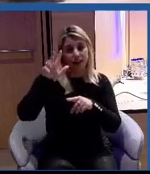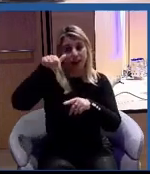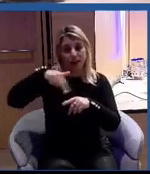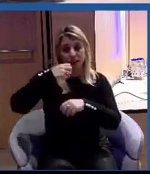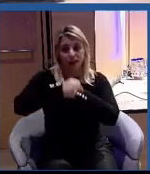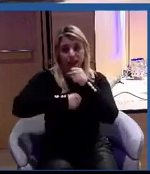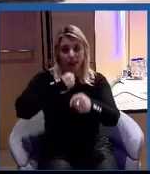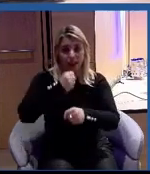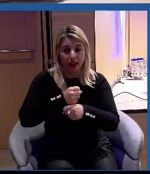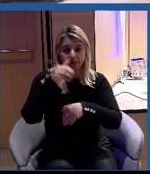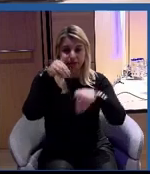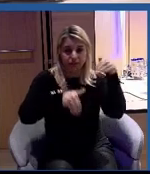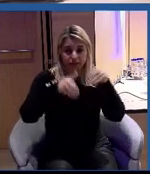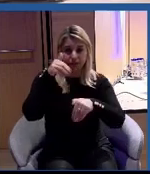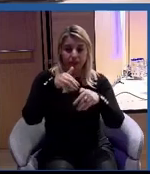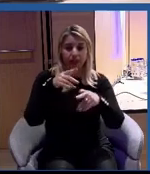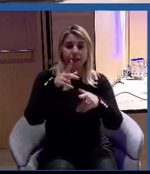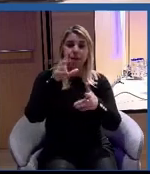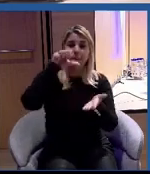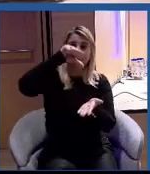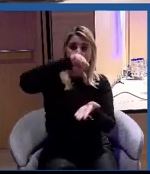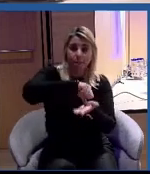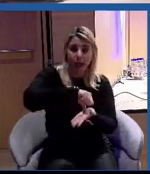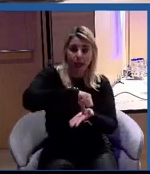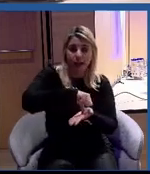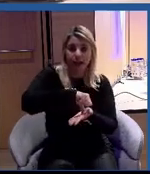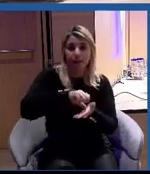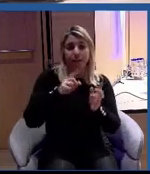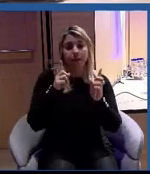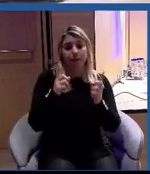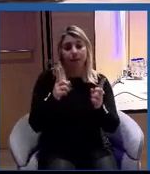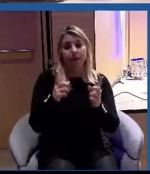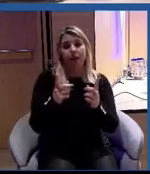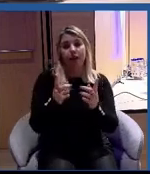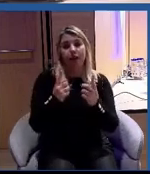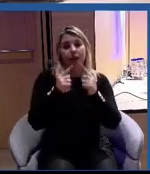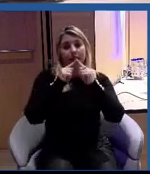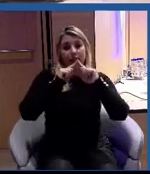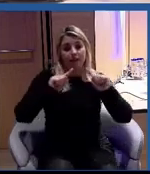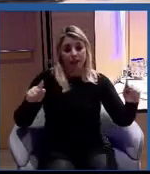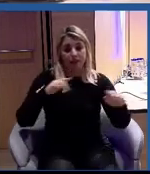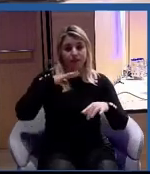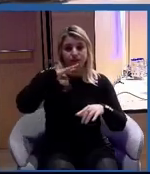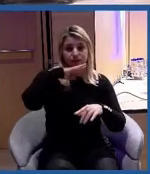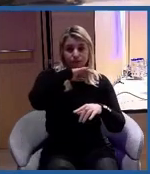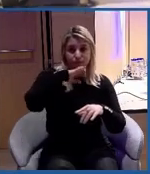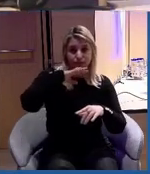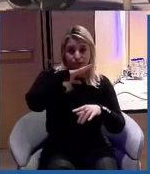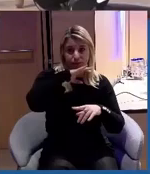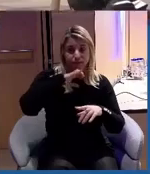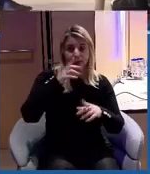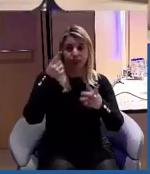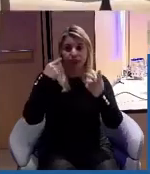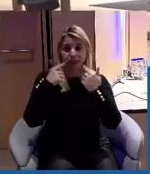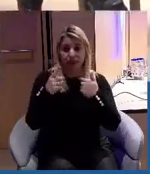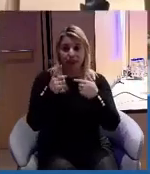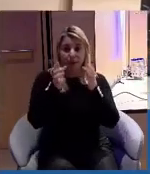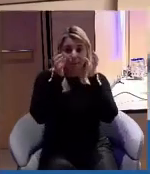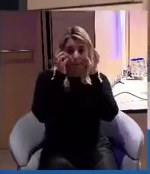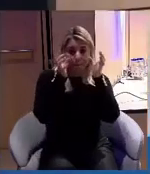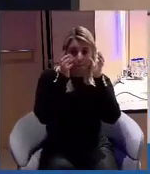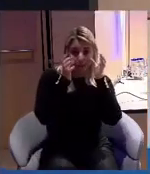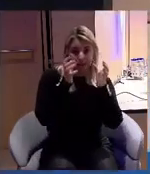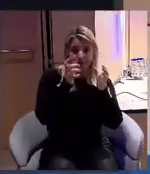elecciones nacionales muy cruzado por lo que está haciendo la permeabilidad del narcotráfico el crimen organizado La amenaza